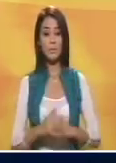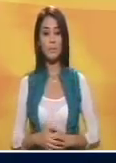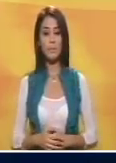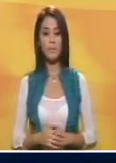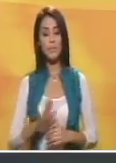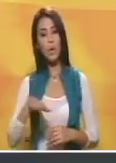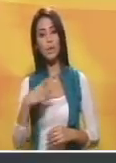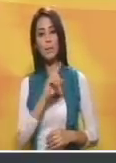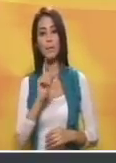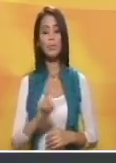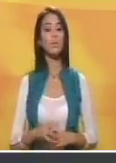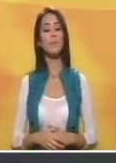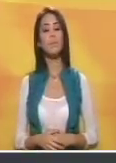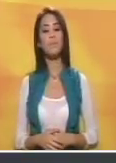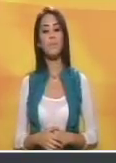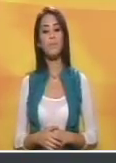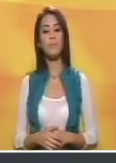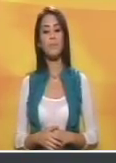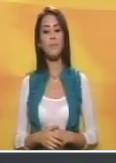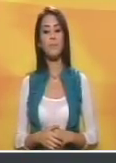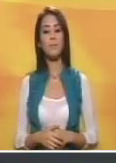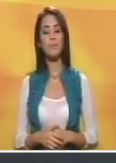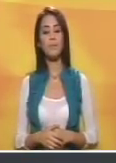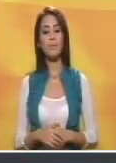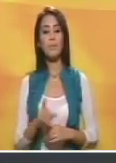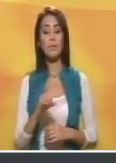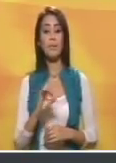pregunta. Gabriela González, Diario La Razón.